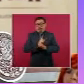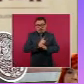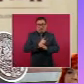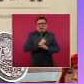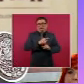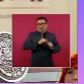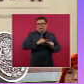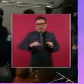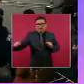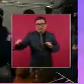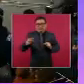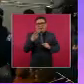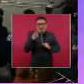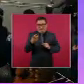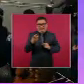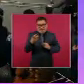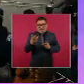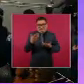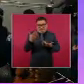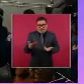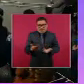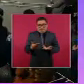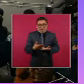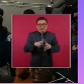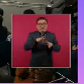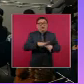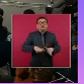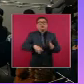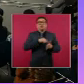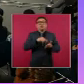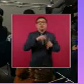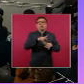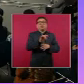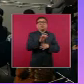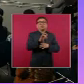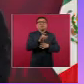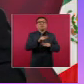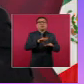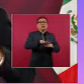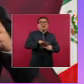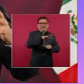Entonces, de los bancos de balasto de los Tuxtla